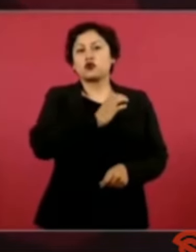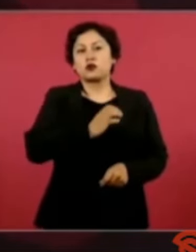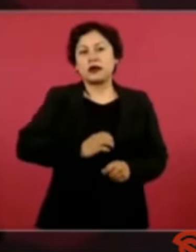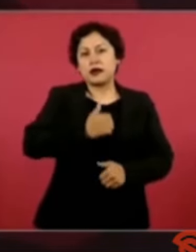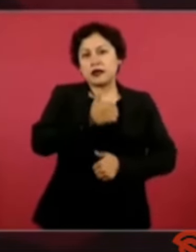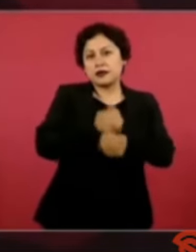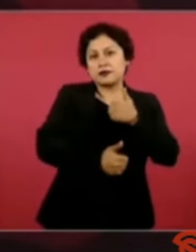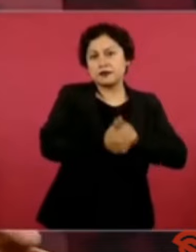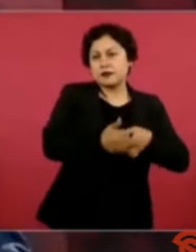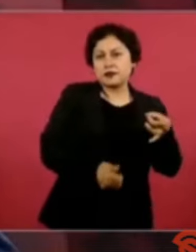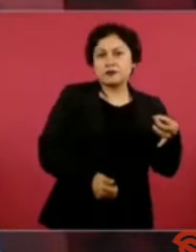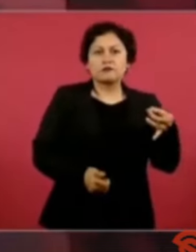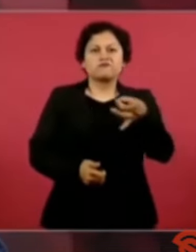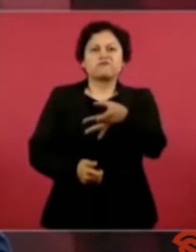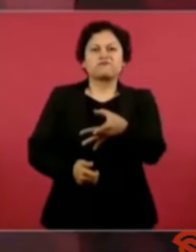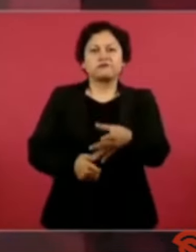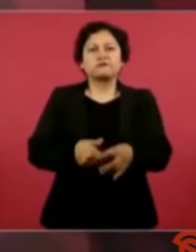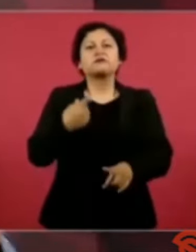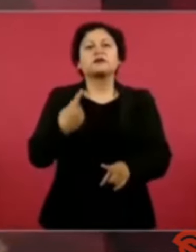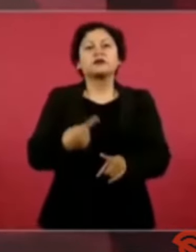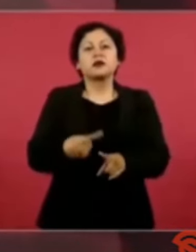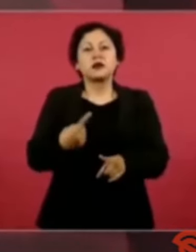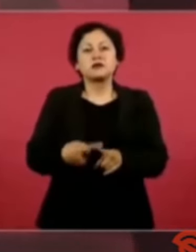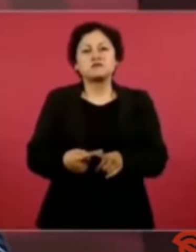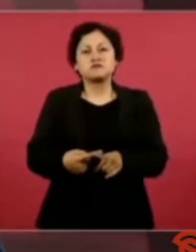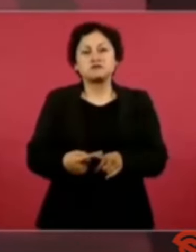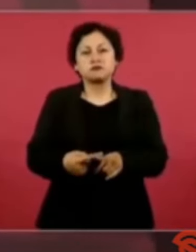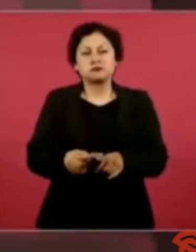La verdad, no sé.